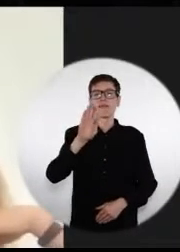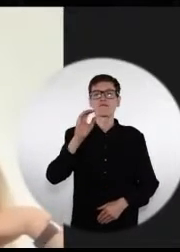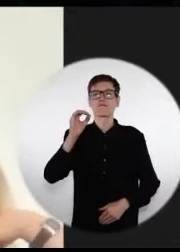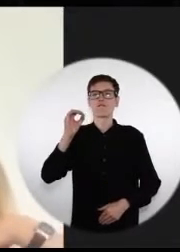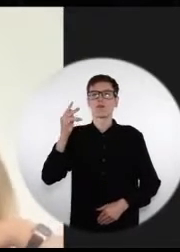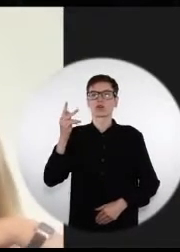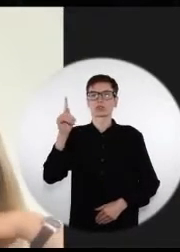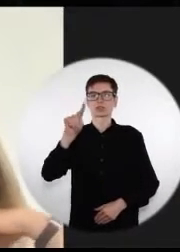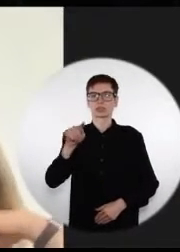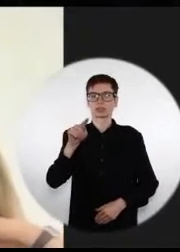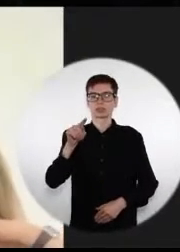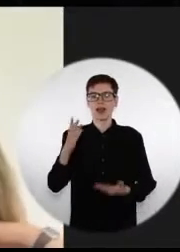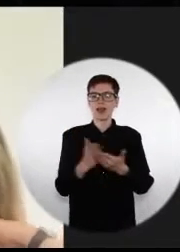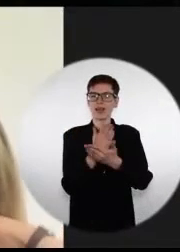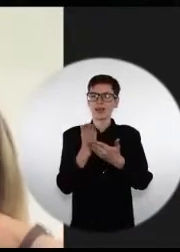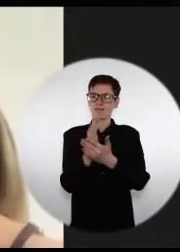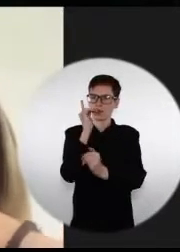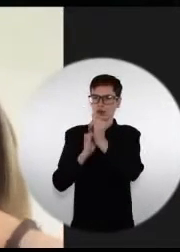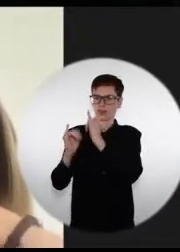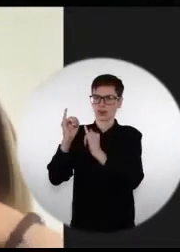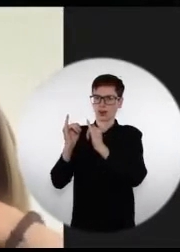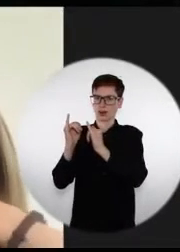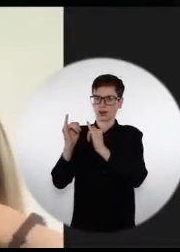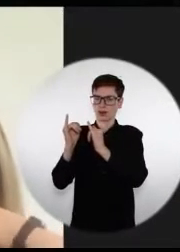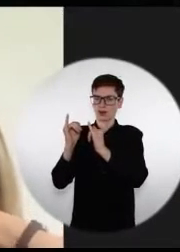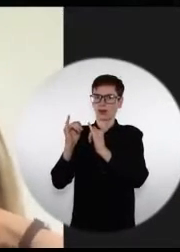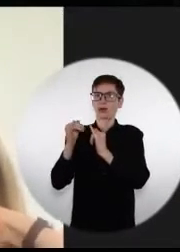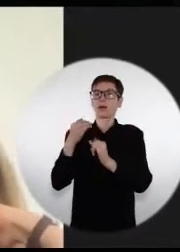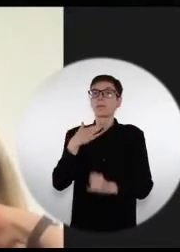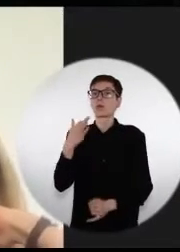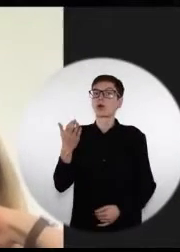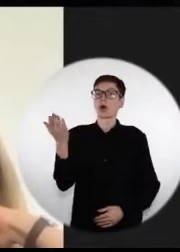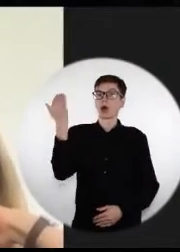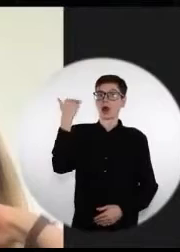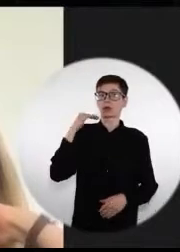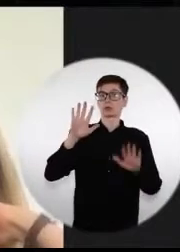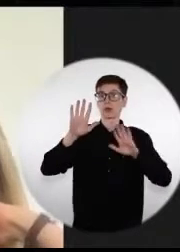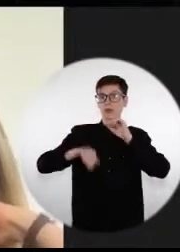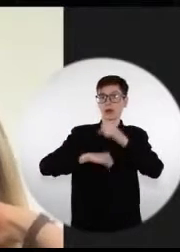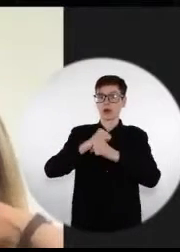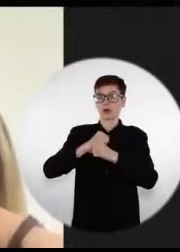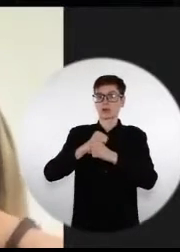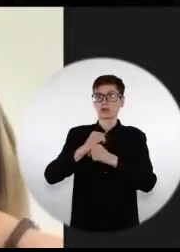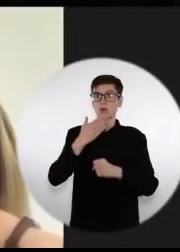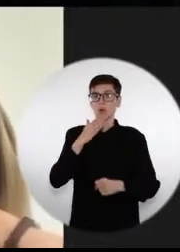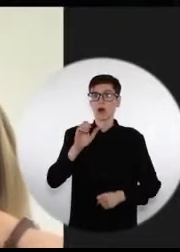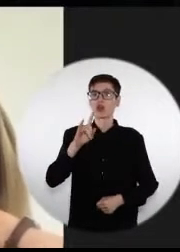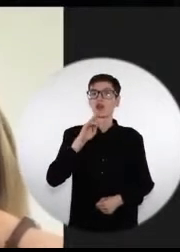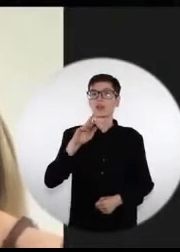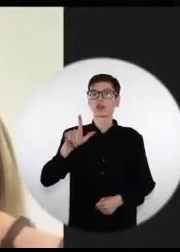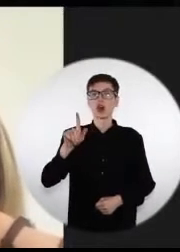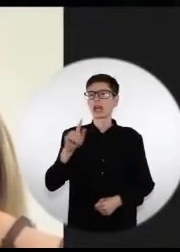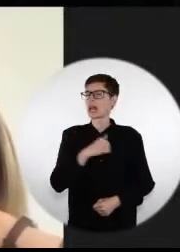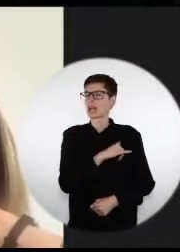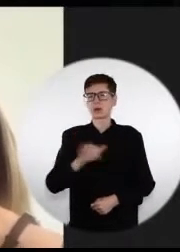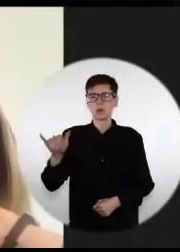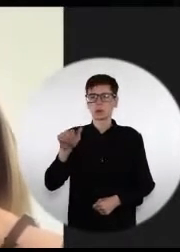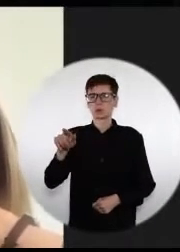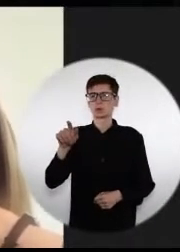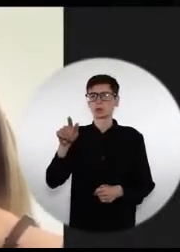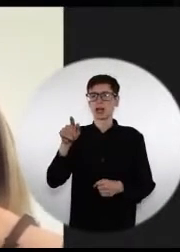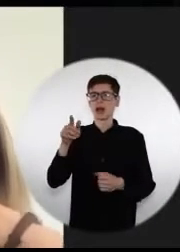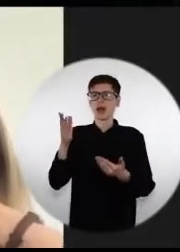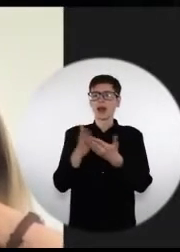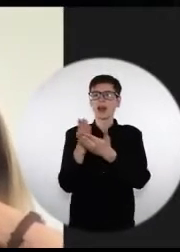el tiempo va a llegar pronto porque pasaba lo mismo un poco con la industria de los ebooks hace